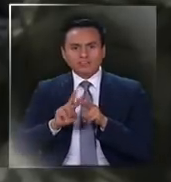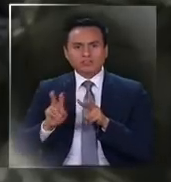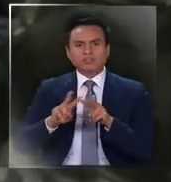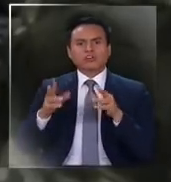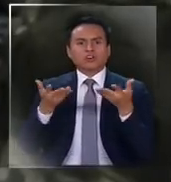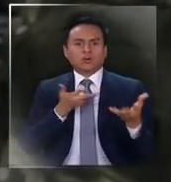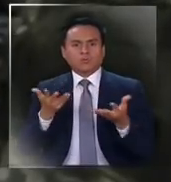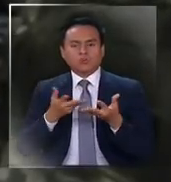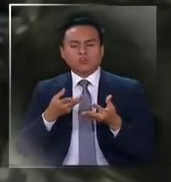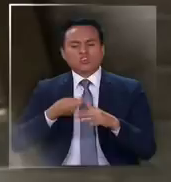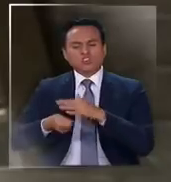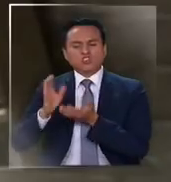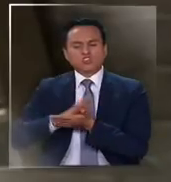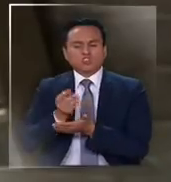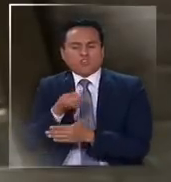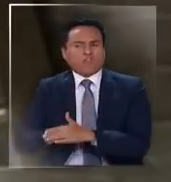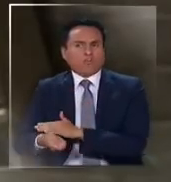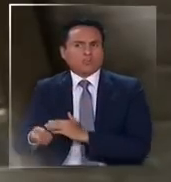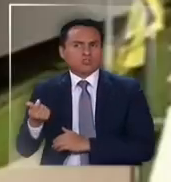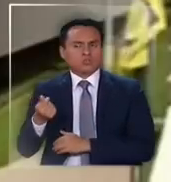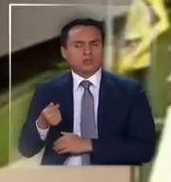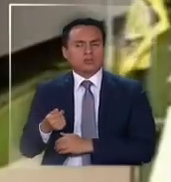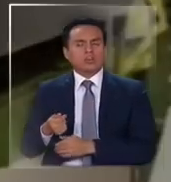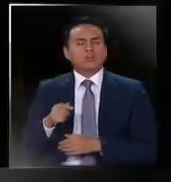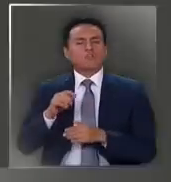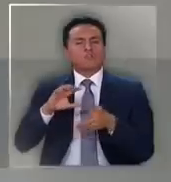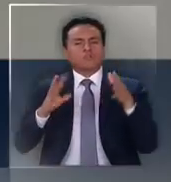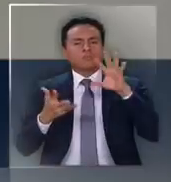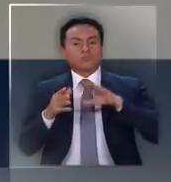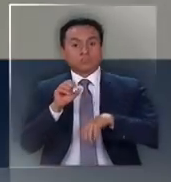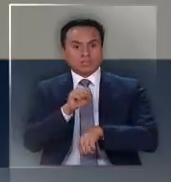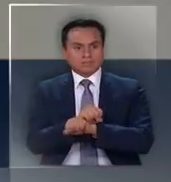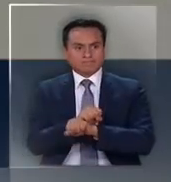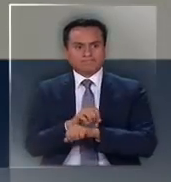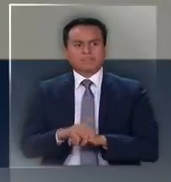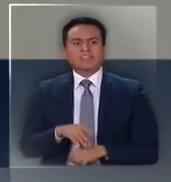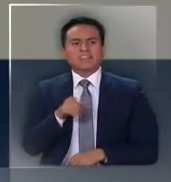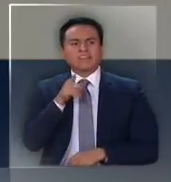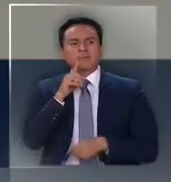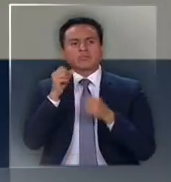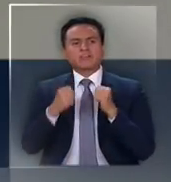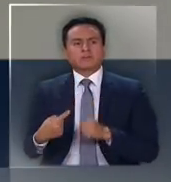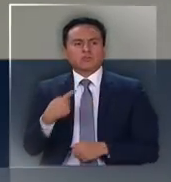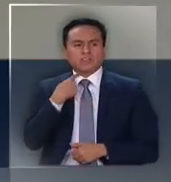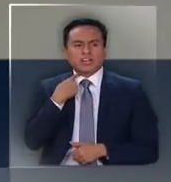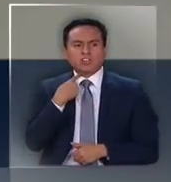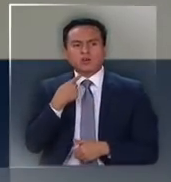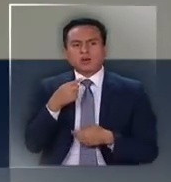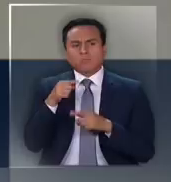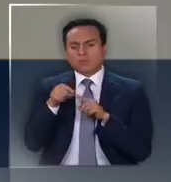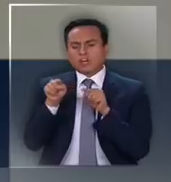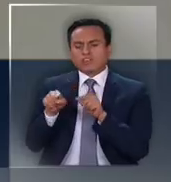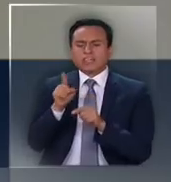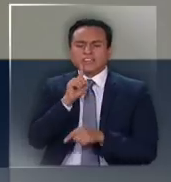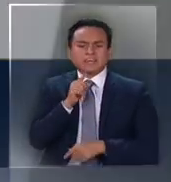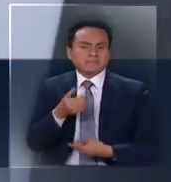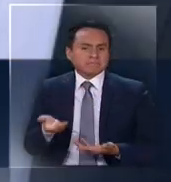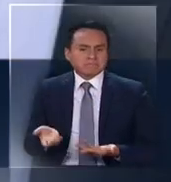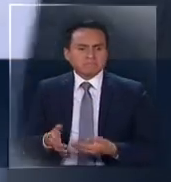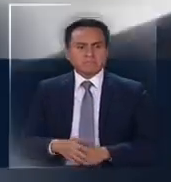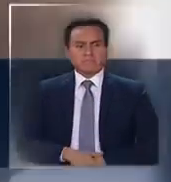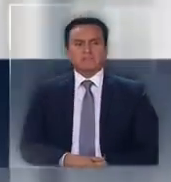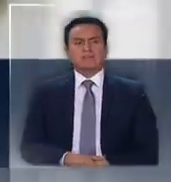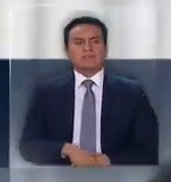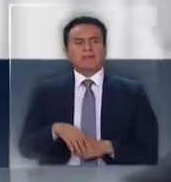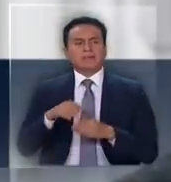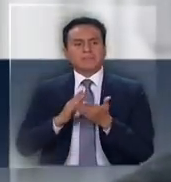gestaban los sobornos en el fútbol mundial. ¿Quién puede ser perjudicado con esta cosa?